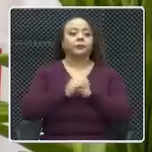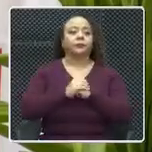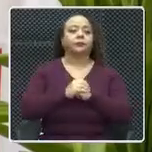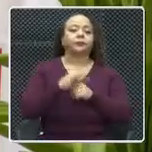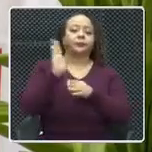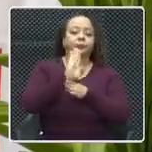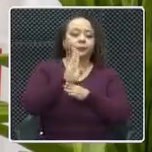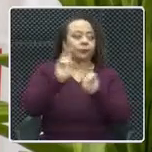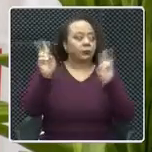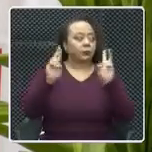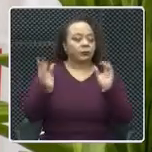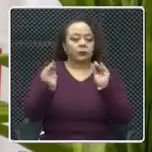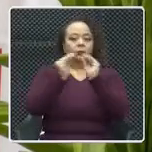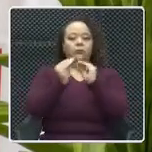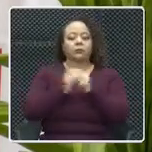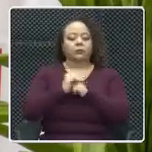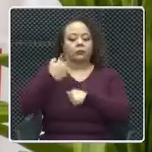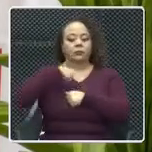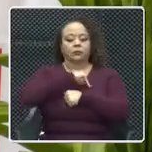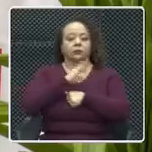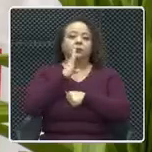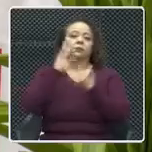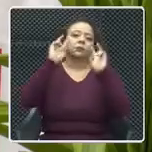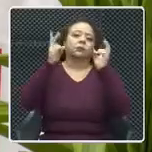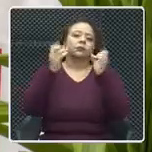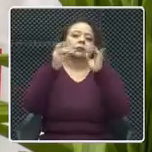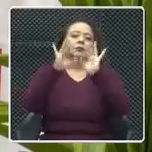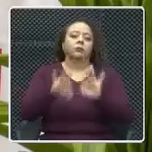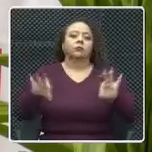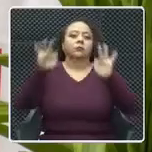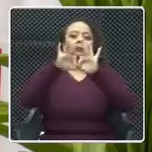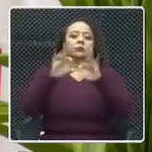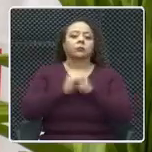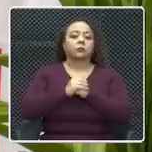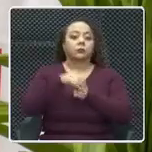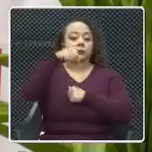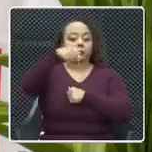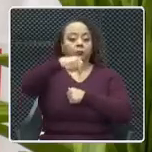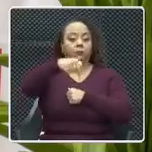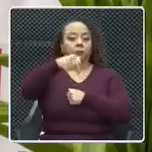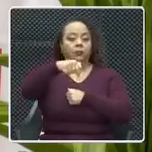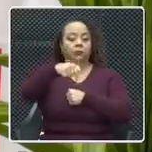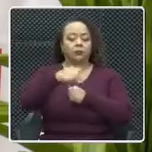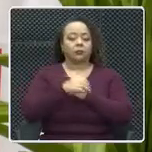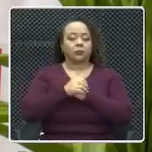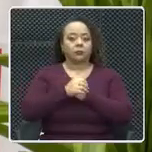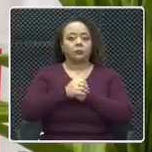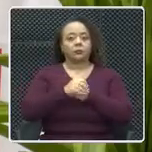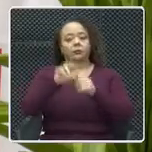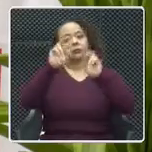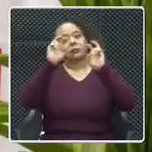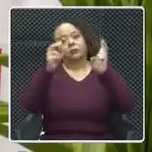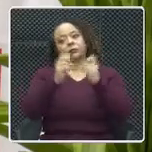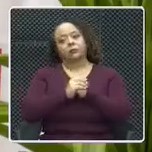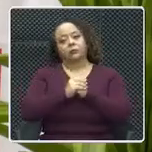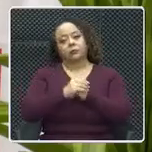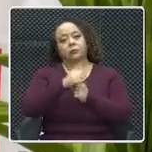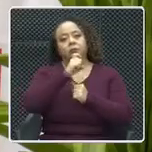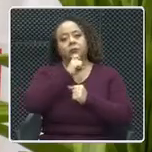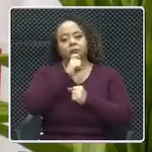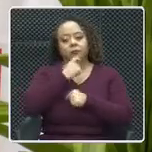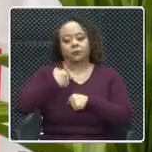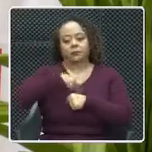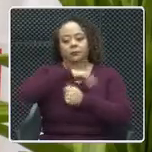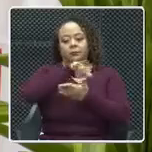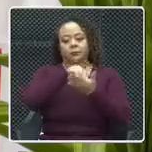una transmisión en vivo más. Estaremos hablando sobre un tema muy importante que hoy en día es un tema difícil en